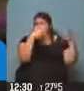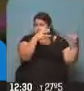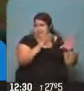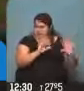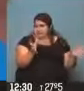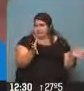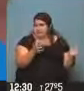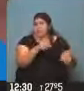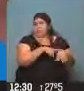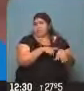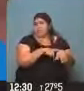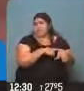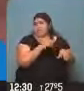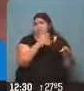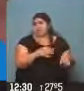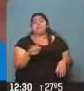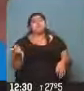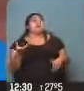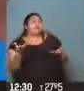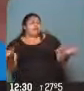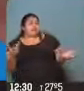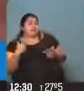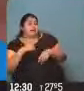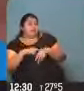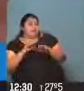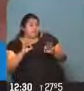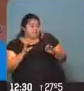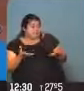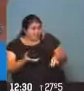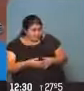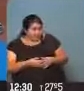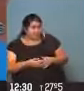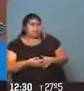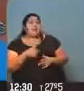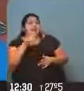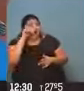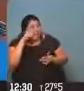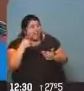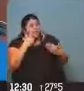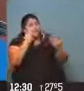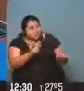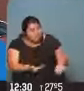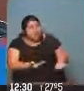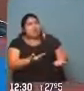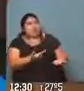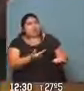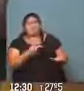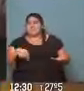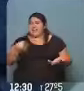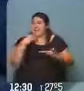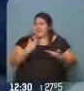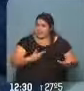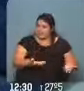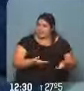cuestión de tiempo estamos alejando locación gracias deporte por favor gracias a ustedes bueno